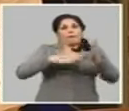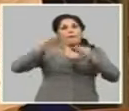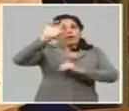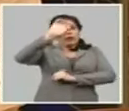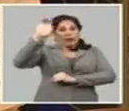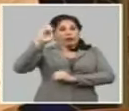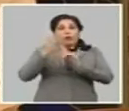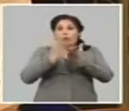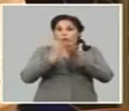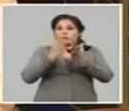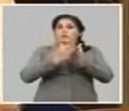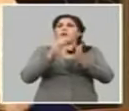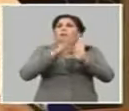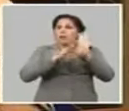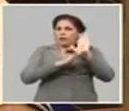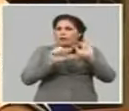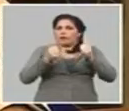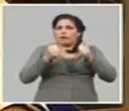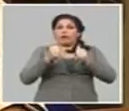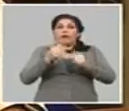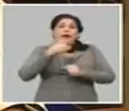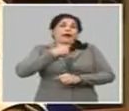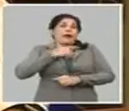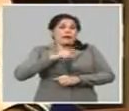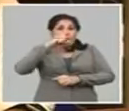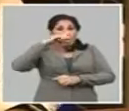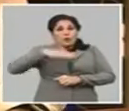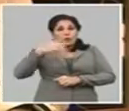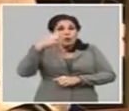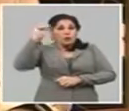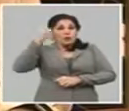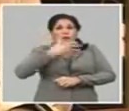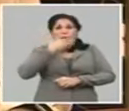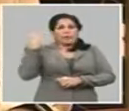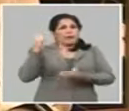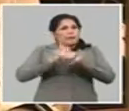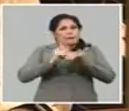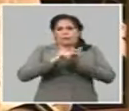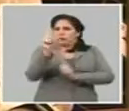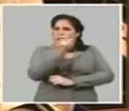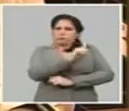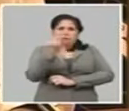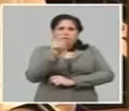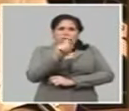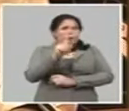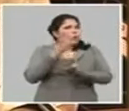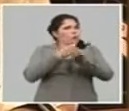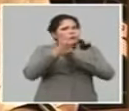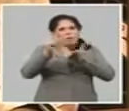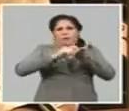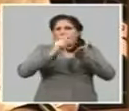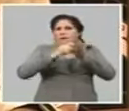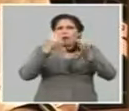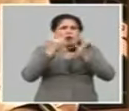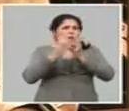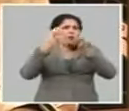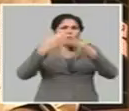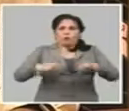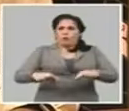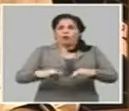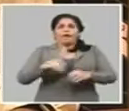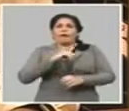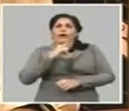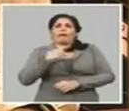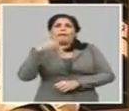medida el niño que no asista no va a perder su matrícula que es un elemento que es importante ratificar lo es sino porque